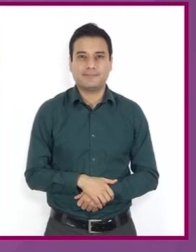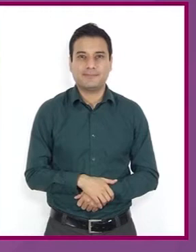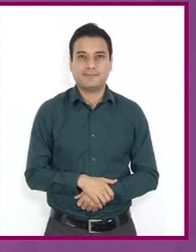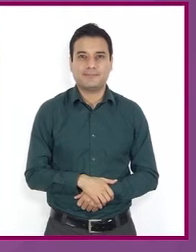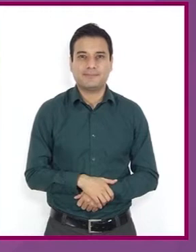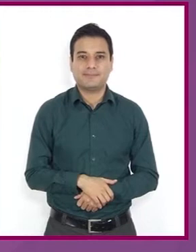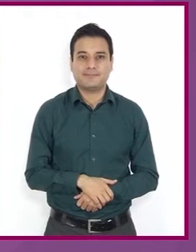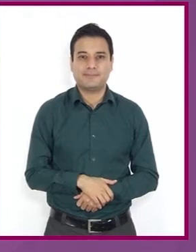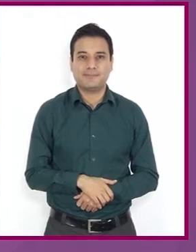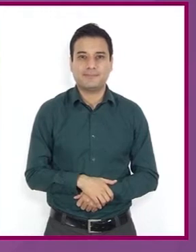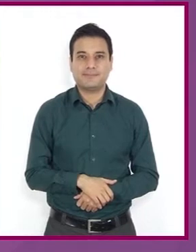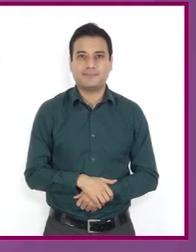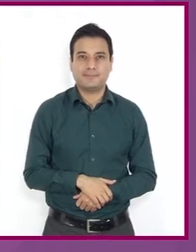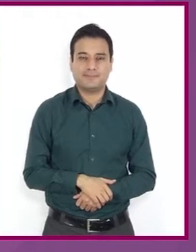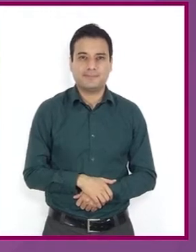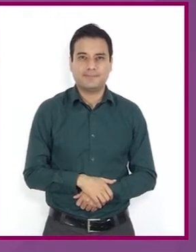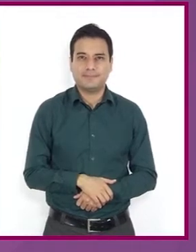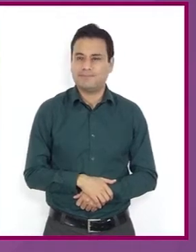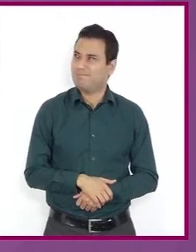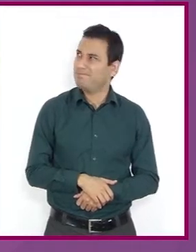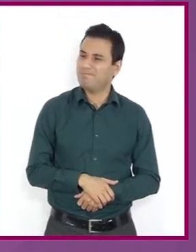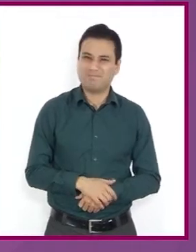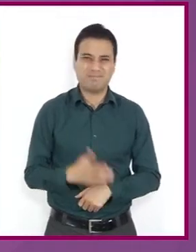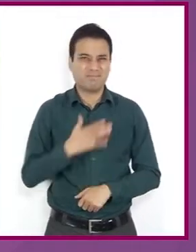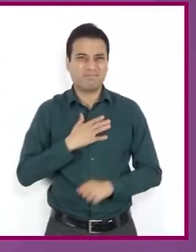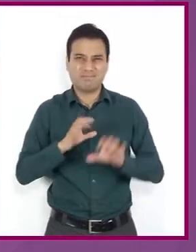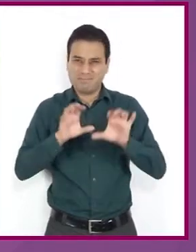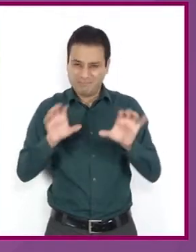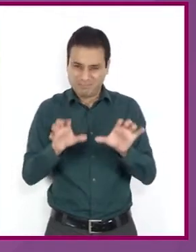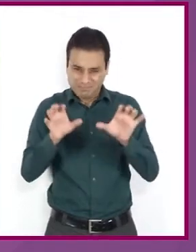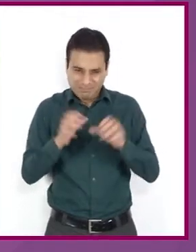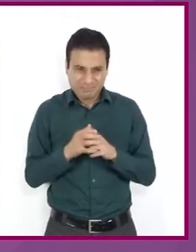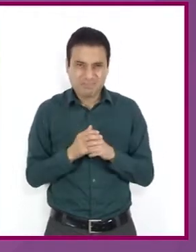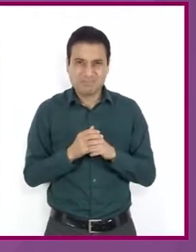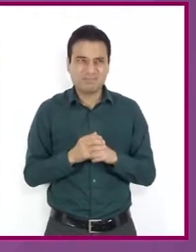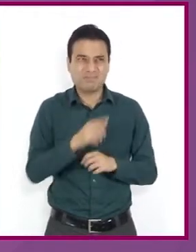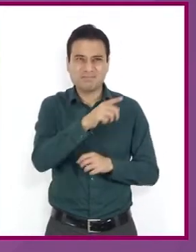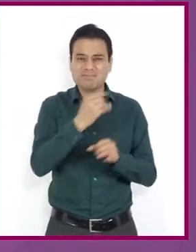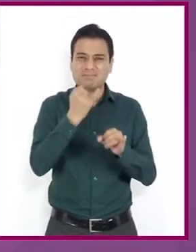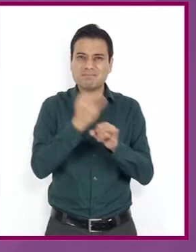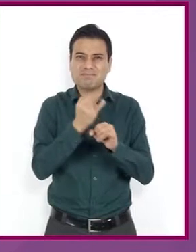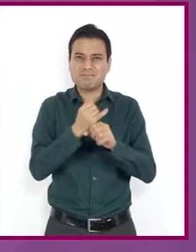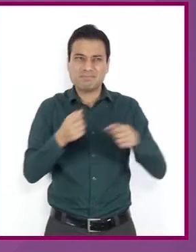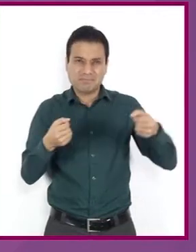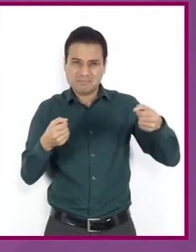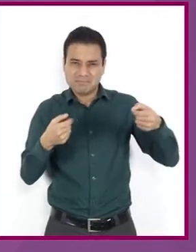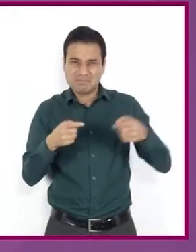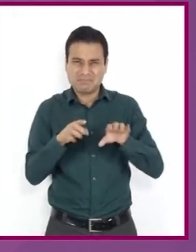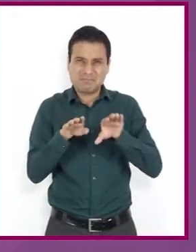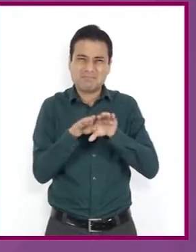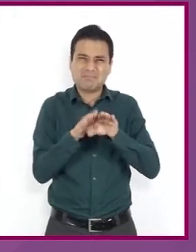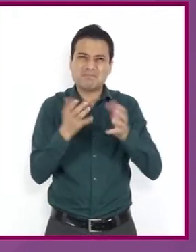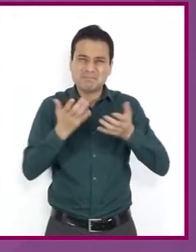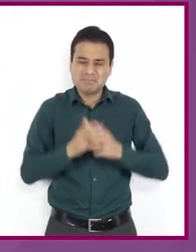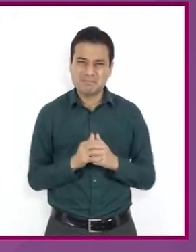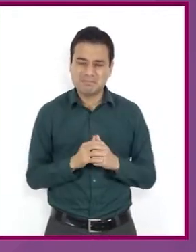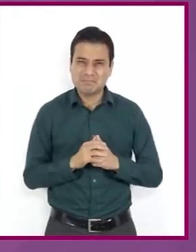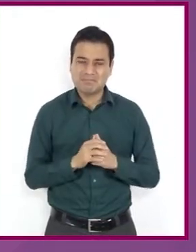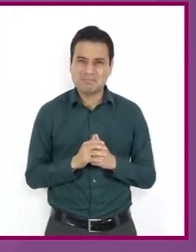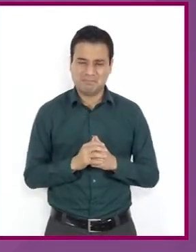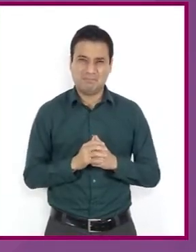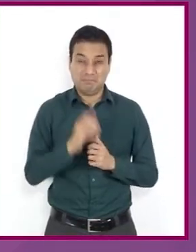Si el ruteador y mi computadora no están conectados, ¿cómo es que estos aparatos se comunican entre sí? Supongo